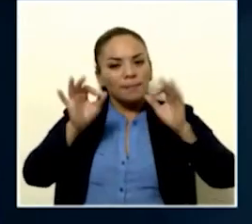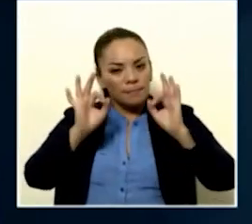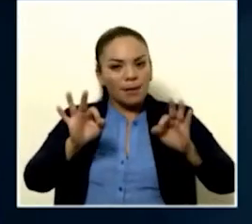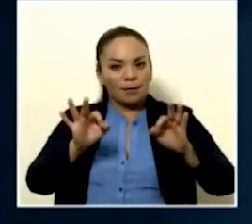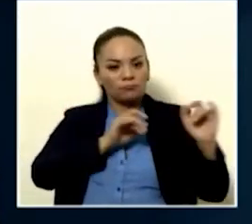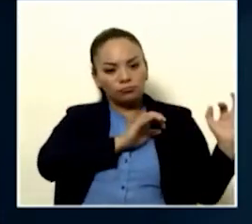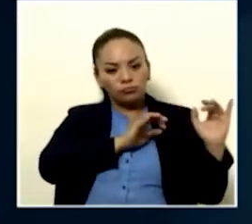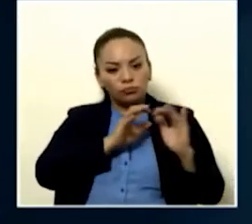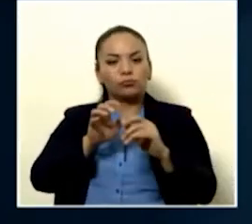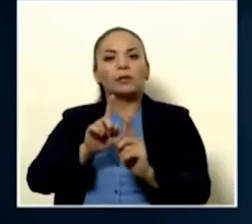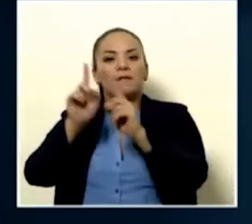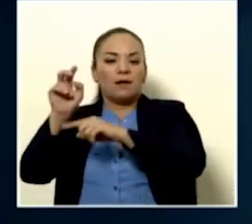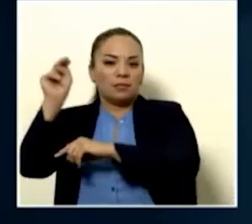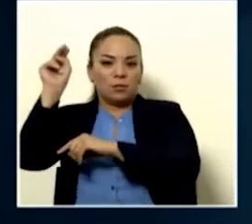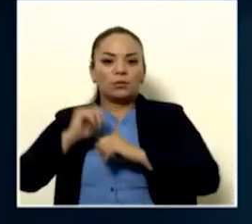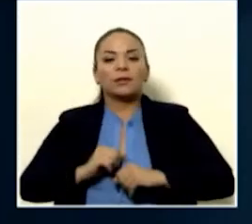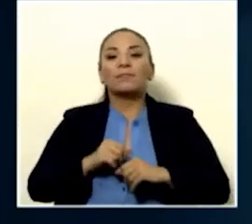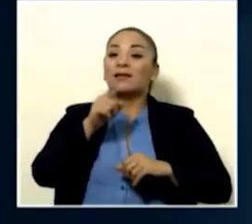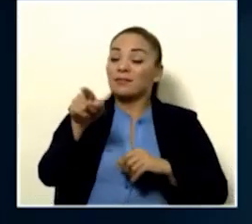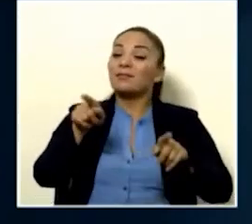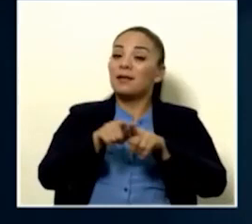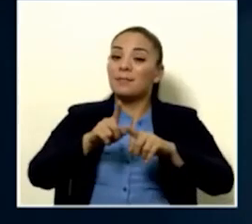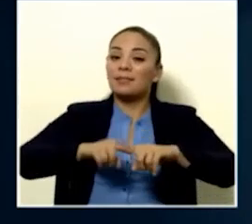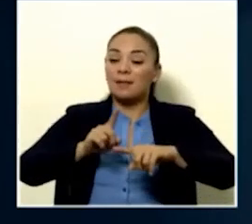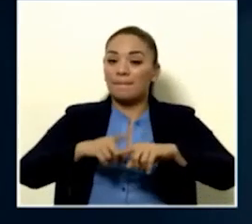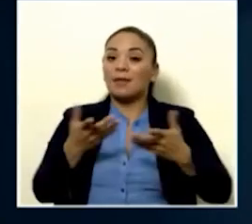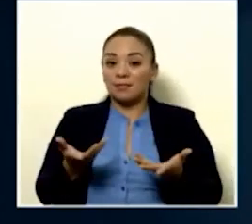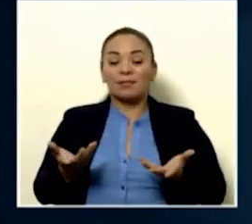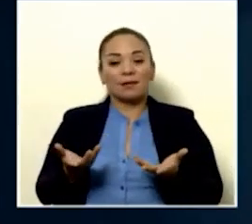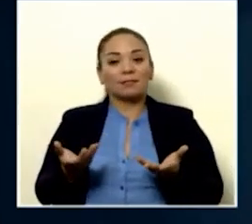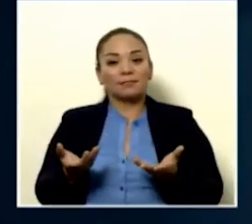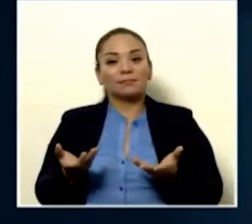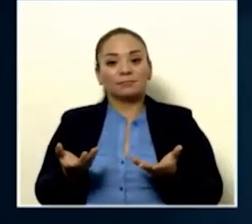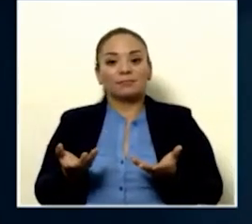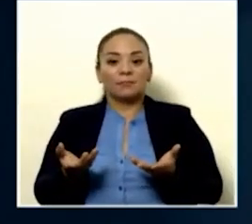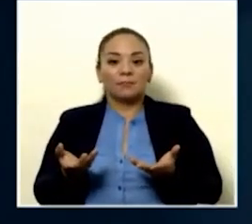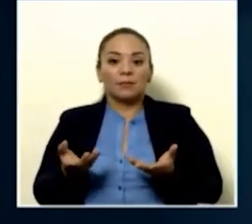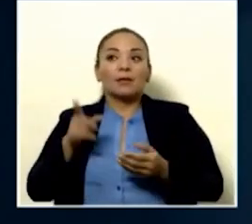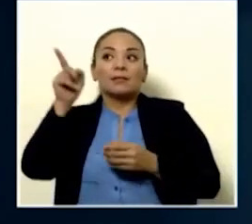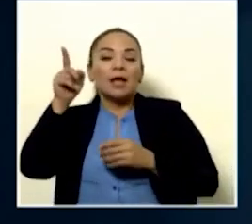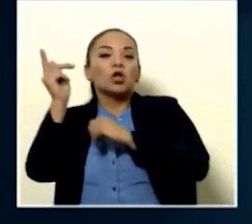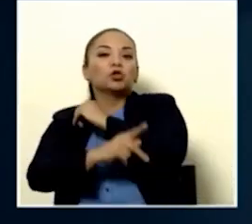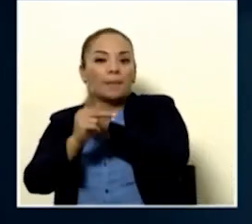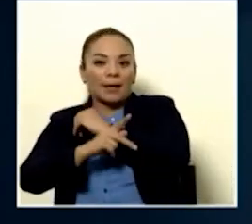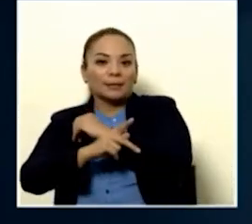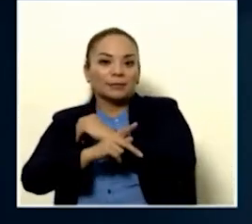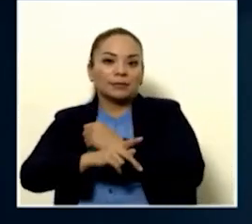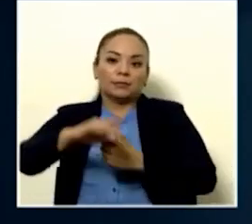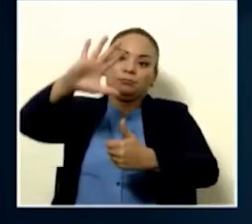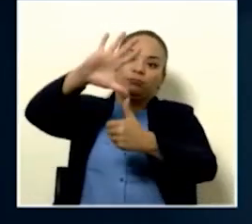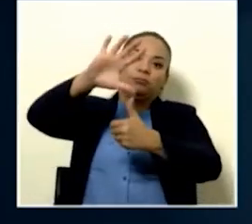el norte, que también dependen de las señales que emitan los países receptores finales de